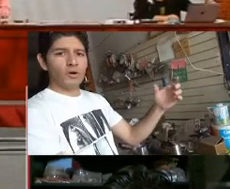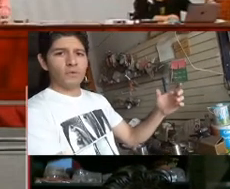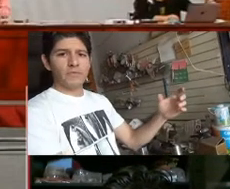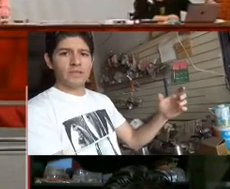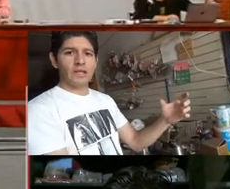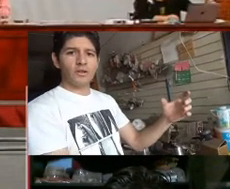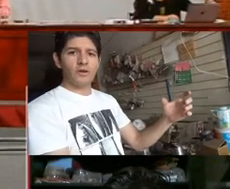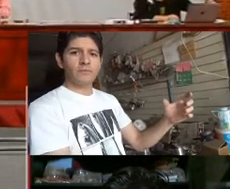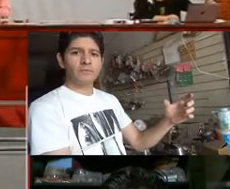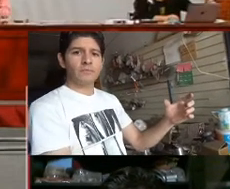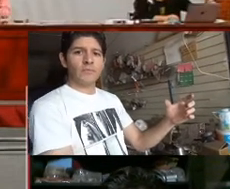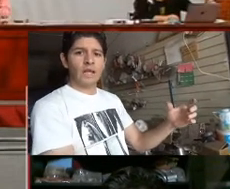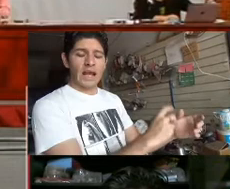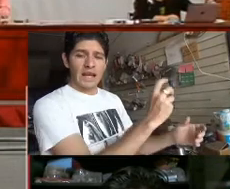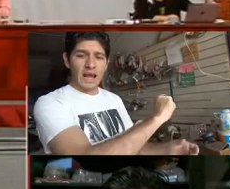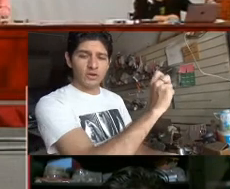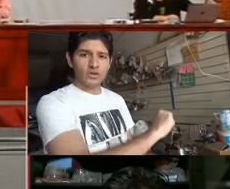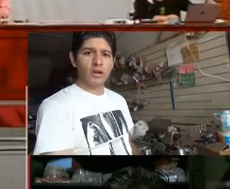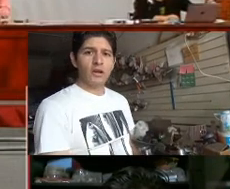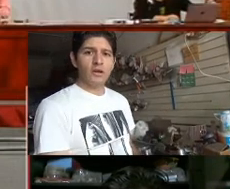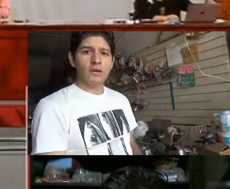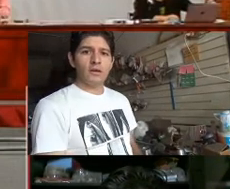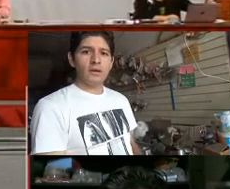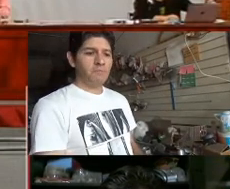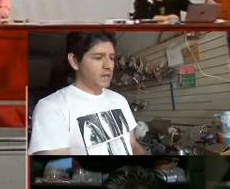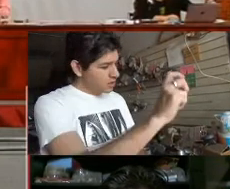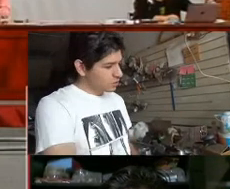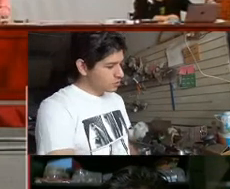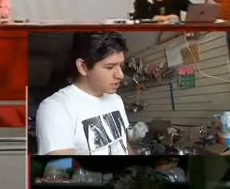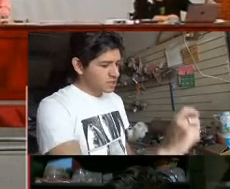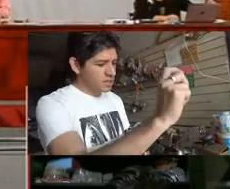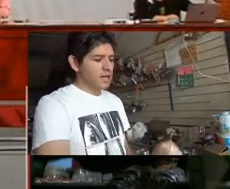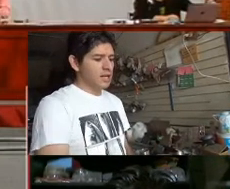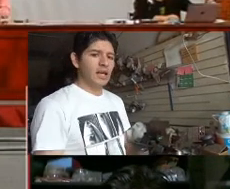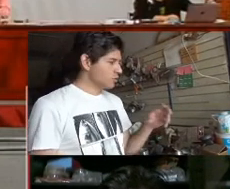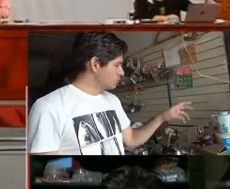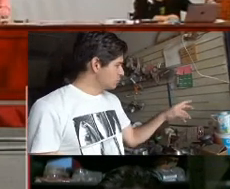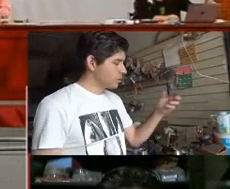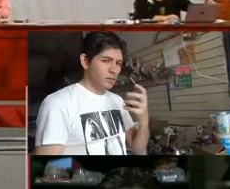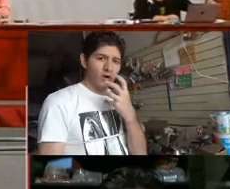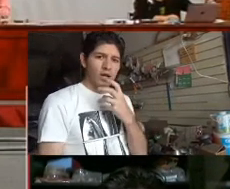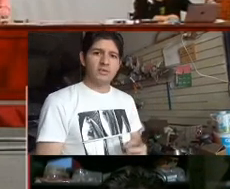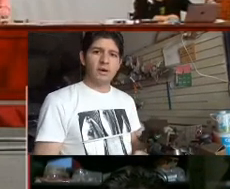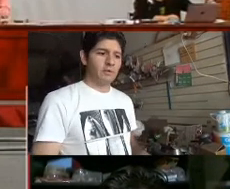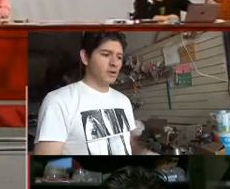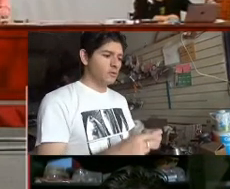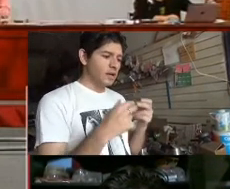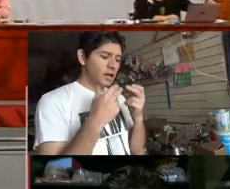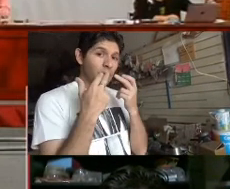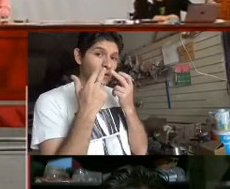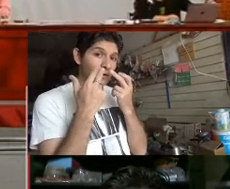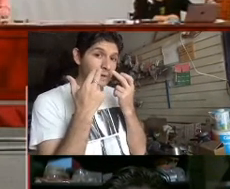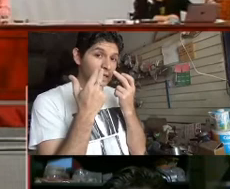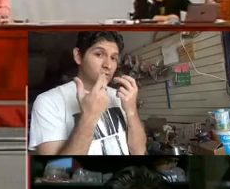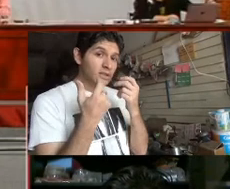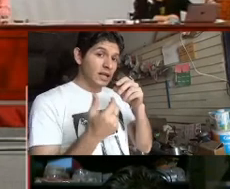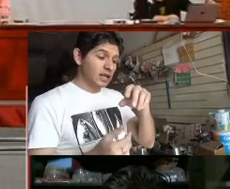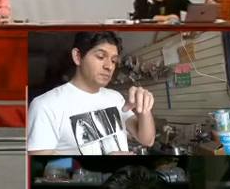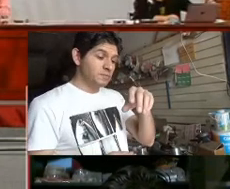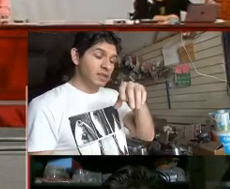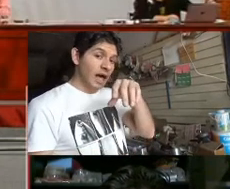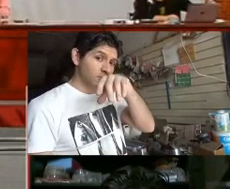el aire alcanzaba a traspasar el cubrebocas. Esta experiencia ya la había tenido yo desde hace mucho tiempo atrás,